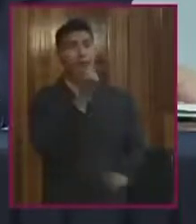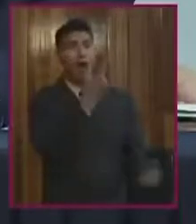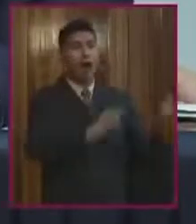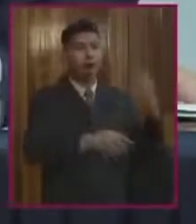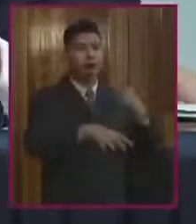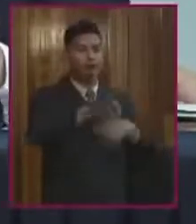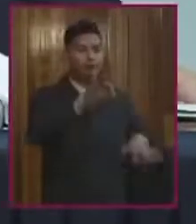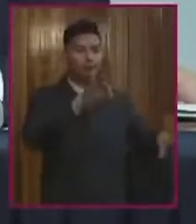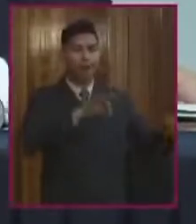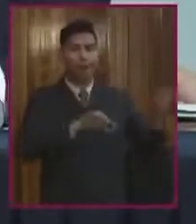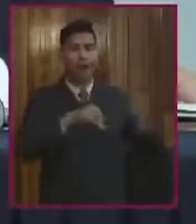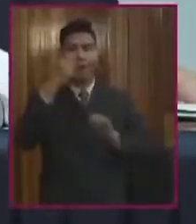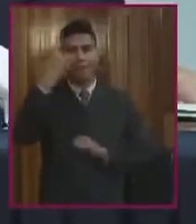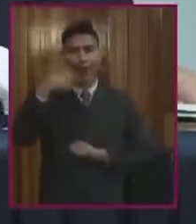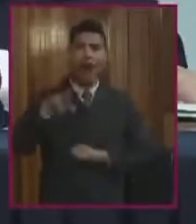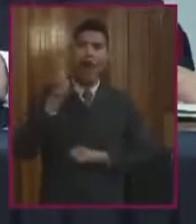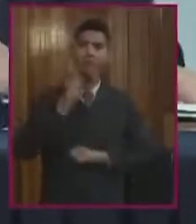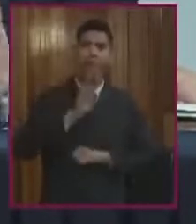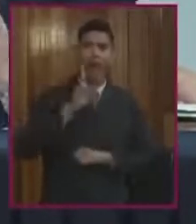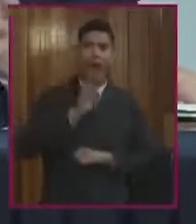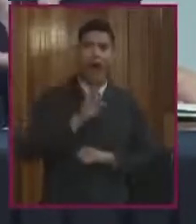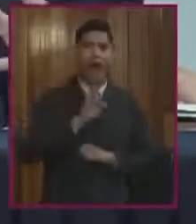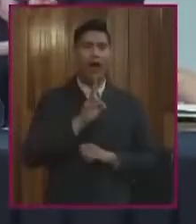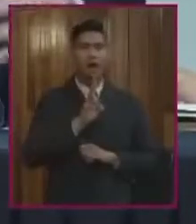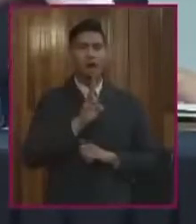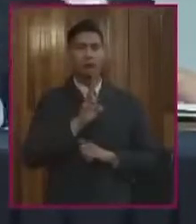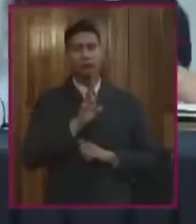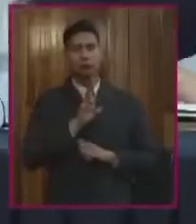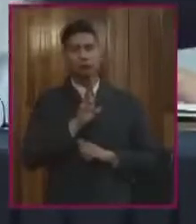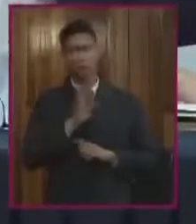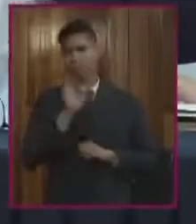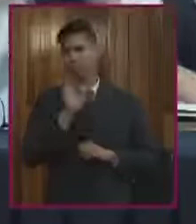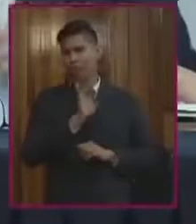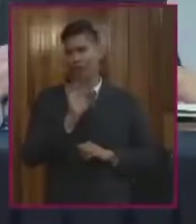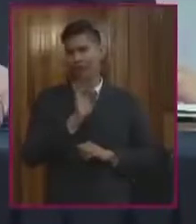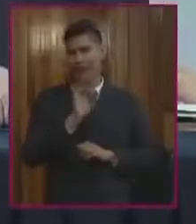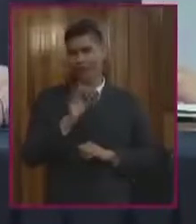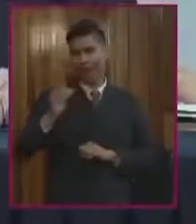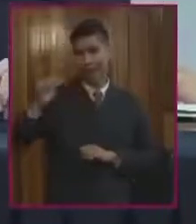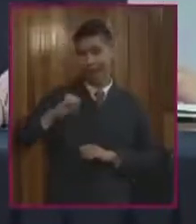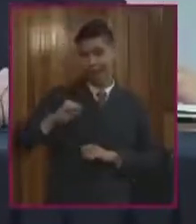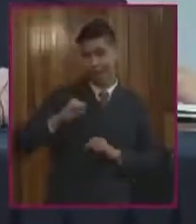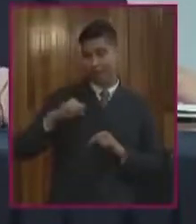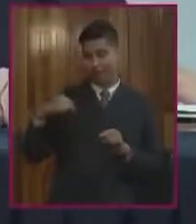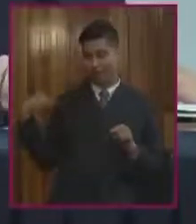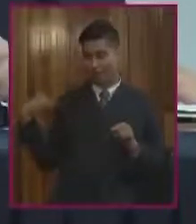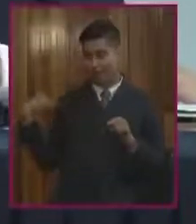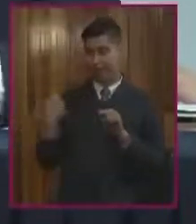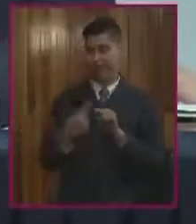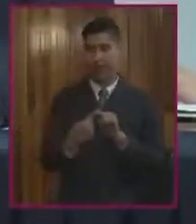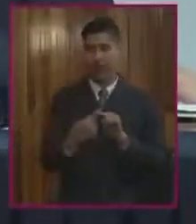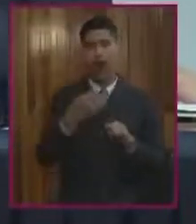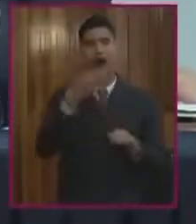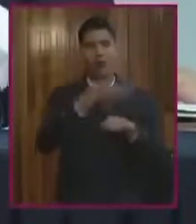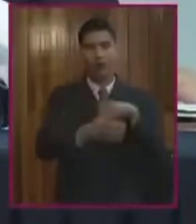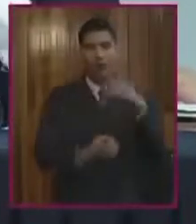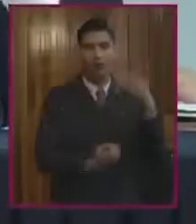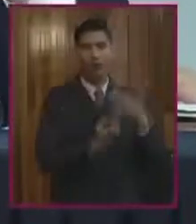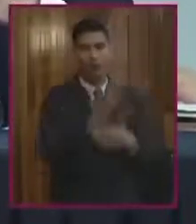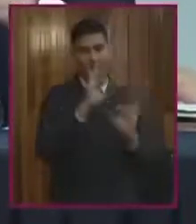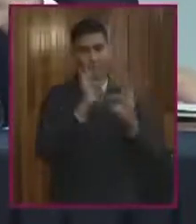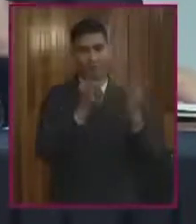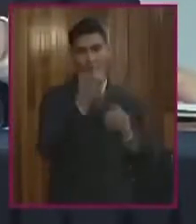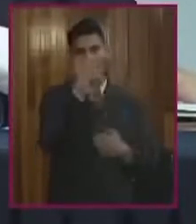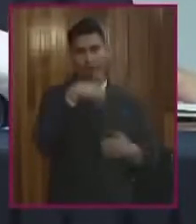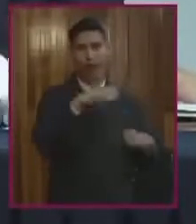efectivamente ir experimentando una ruptura de lo que significó este modelito de competencias